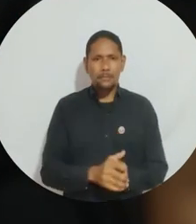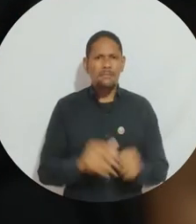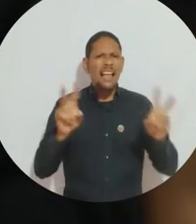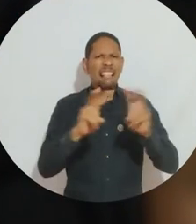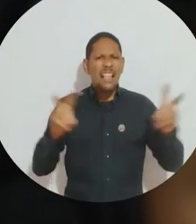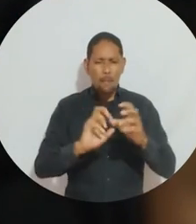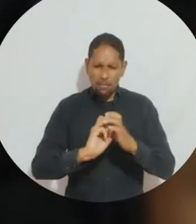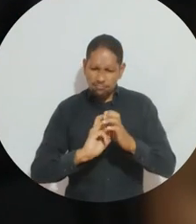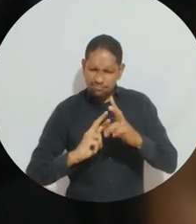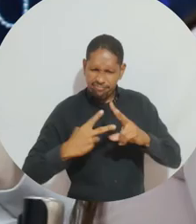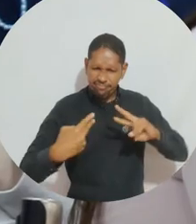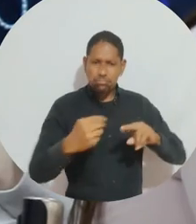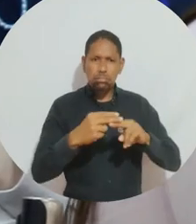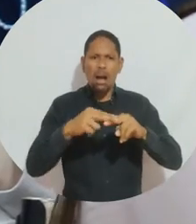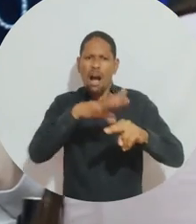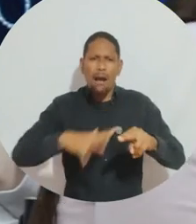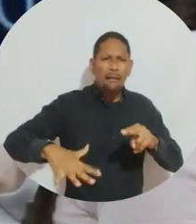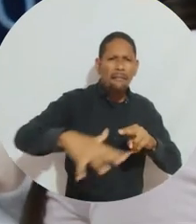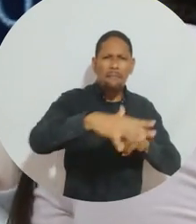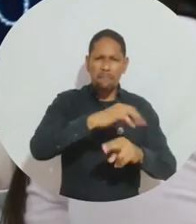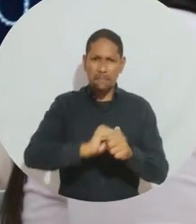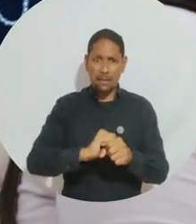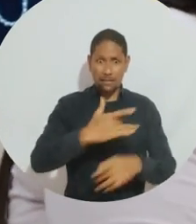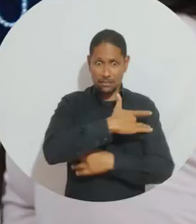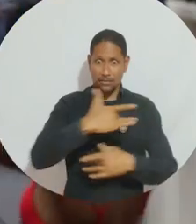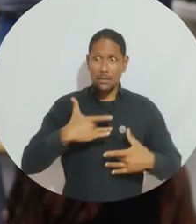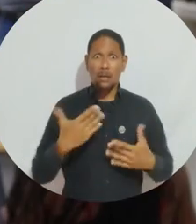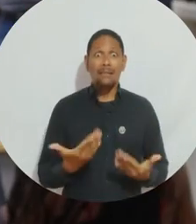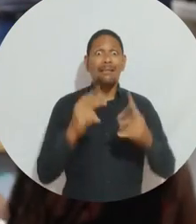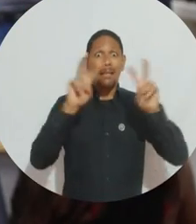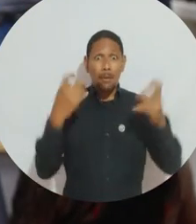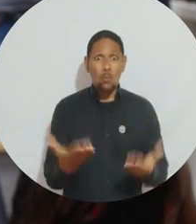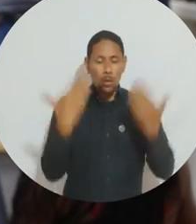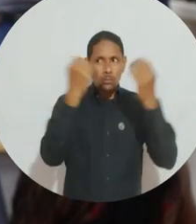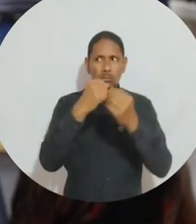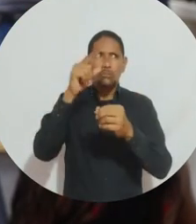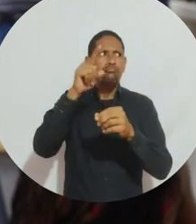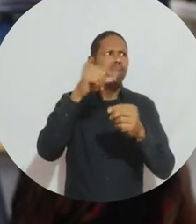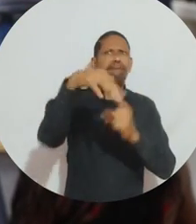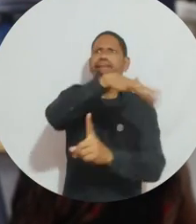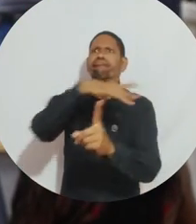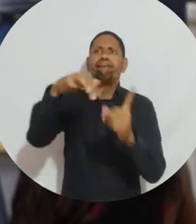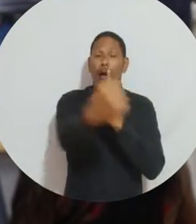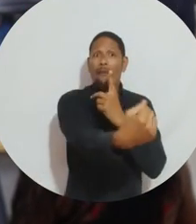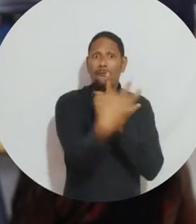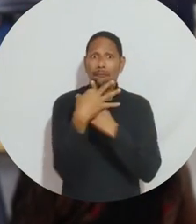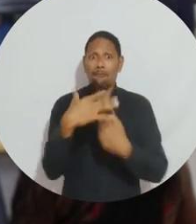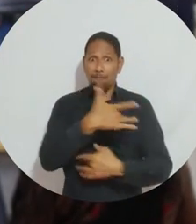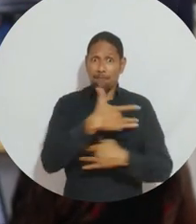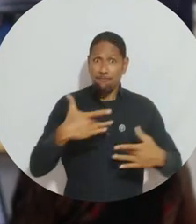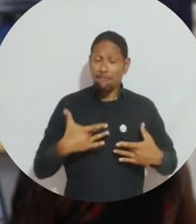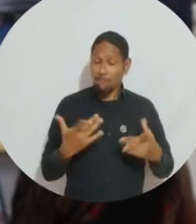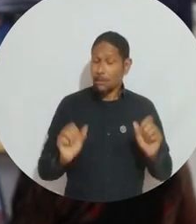Yo creo que este tema de genética, ambiente y salud es muy bueno, cómo algunos agentes ambientales pueden influir sobre